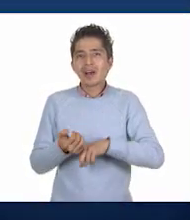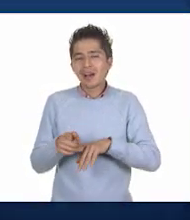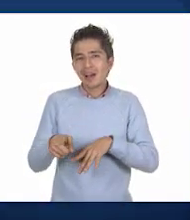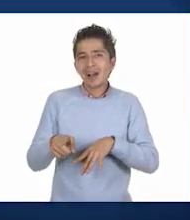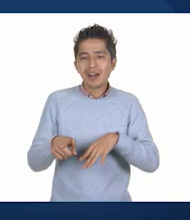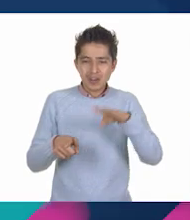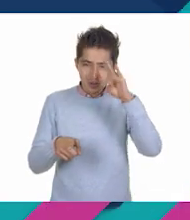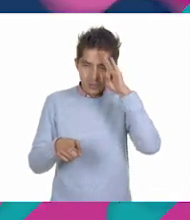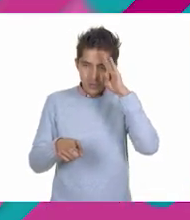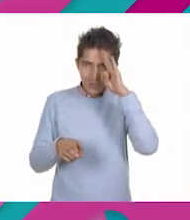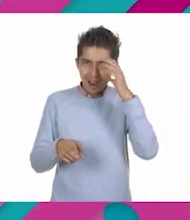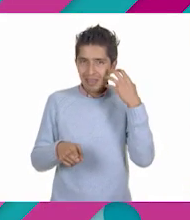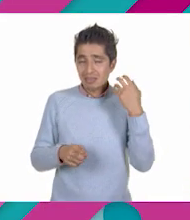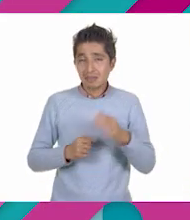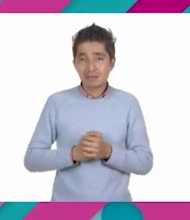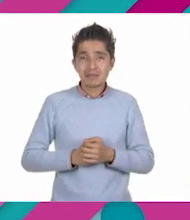gato.